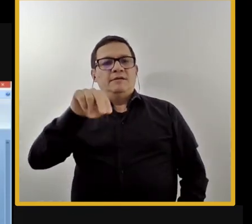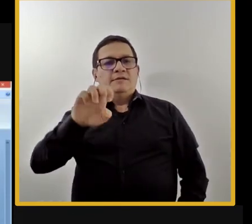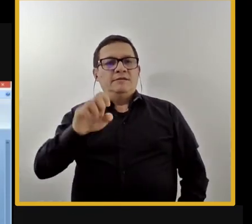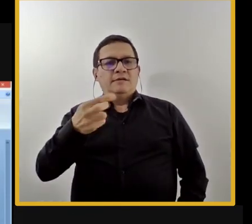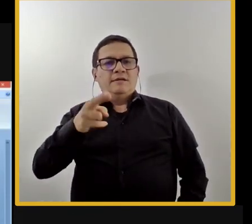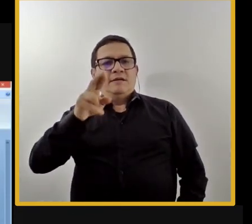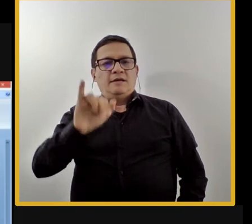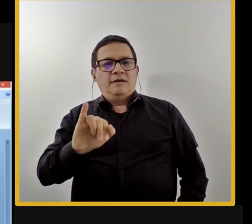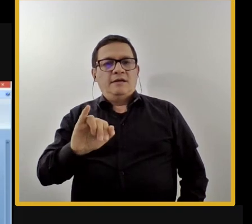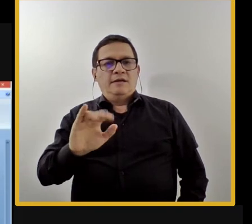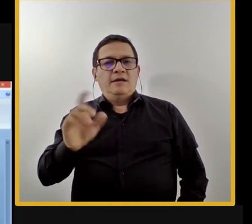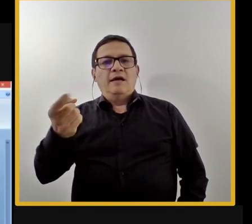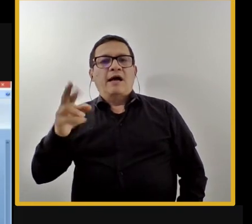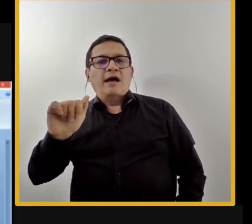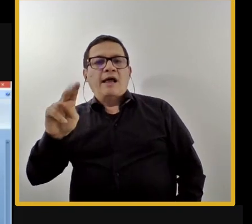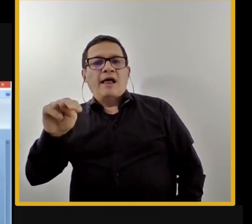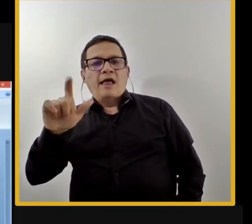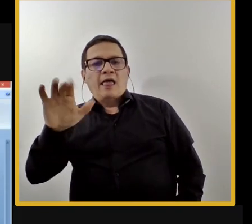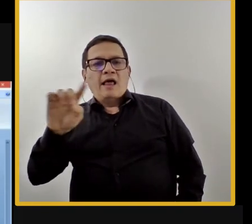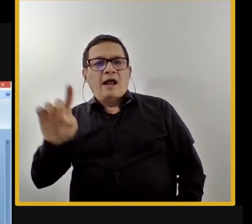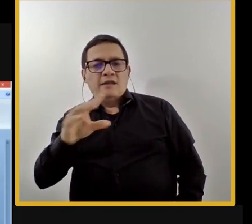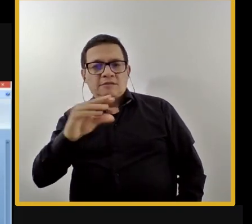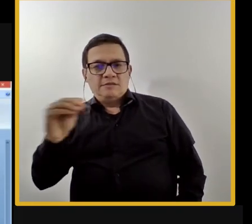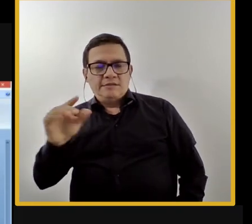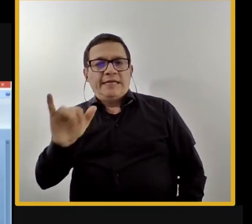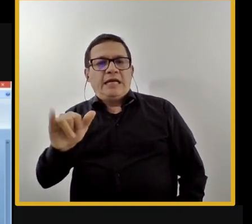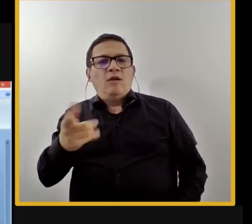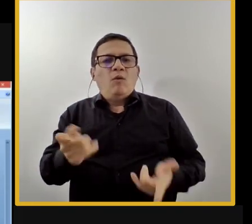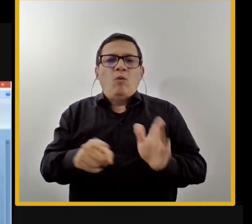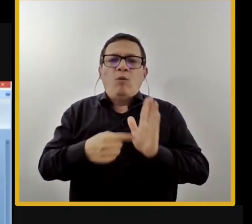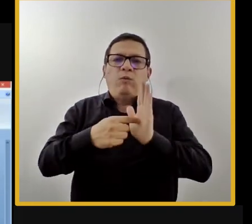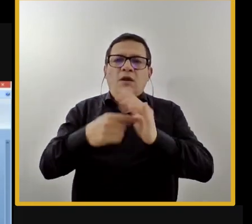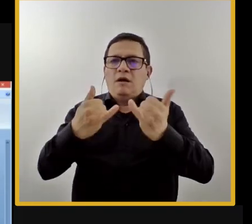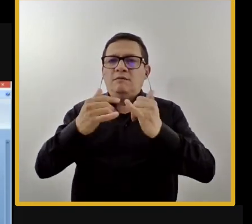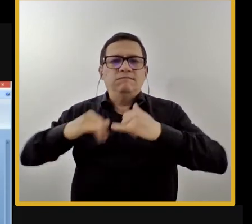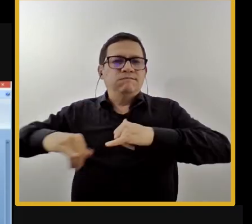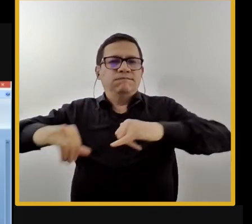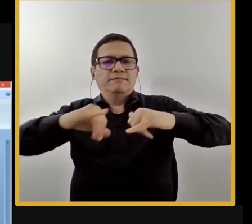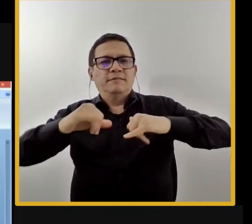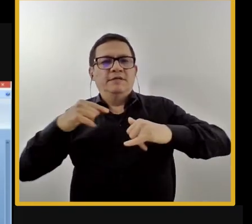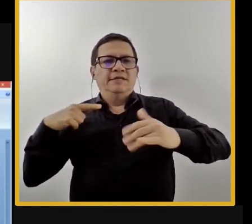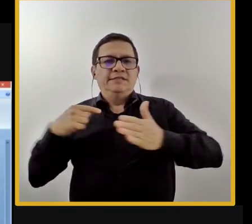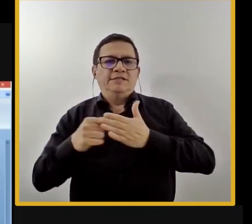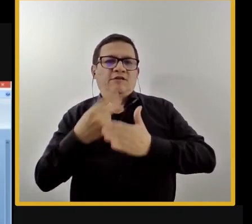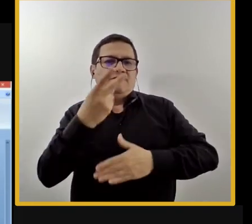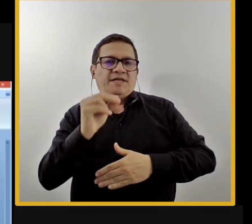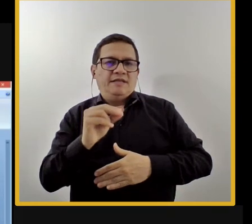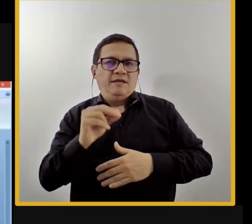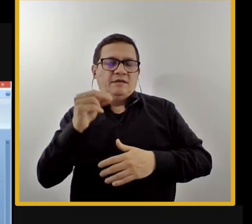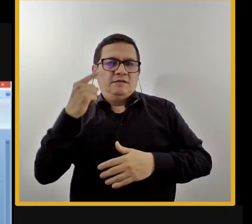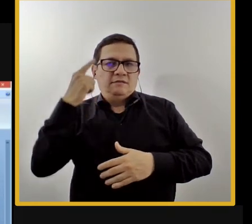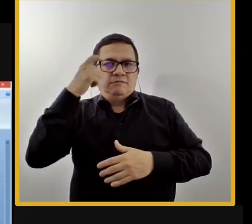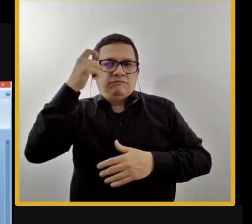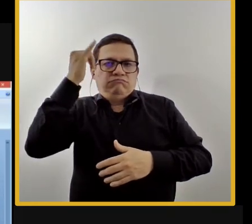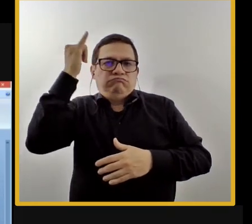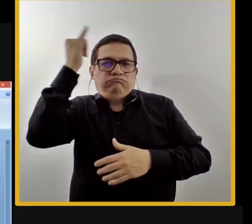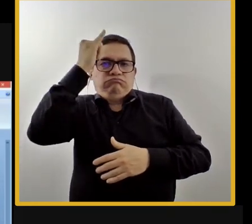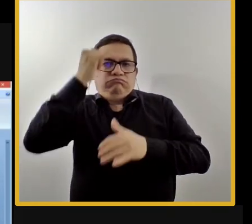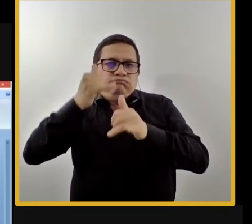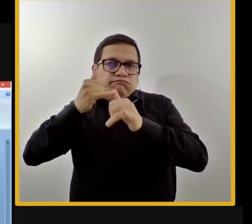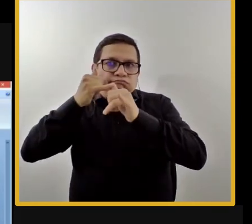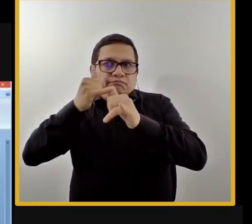Grajales y Negri nos llevan luego a los autores contemporáneos. En el siglo XX, la epistemología científica se agrupó